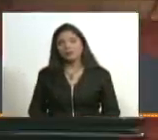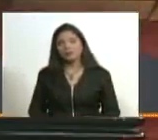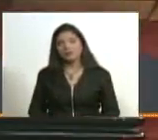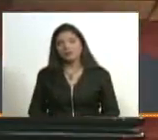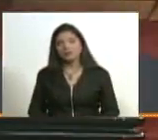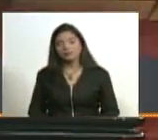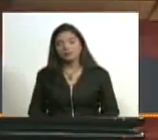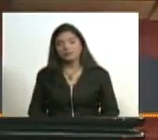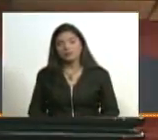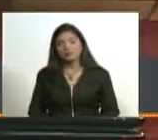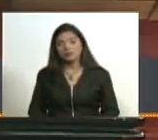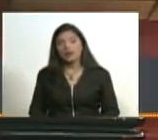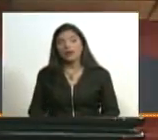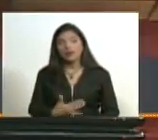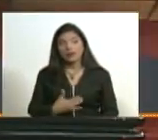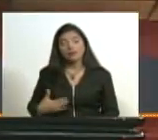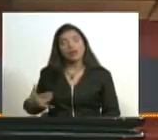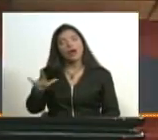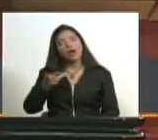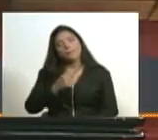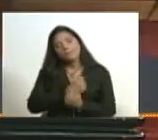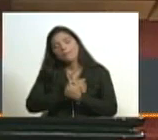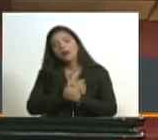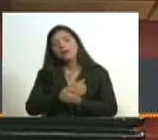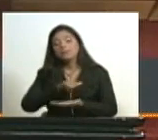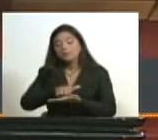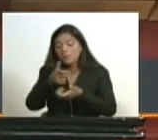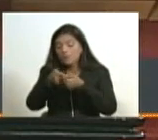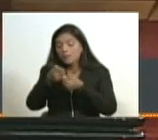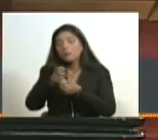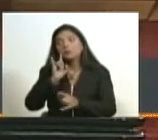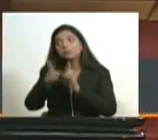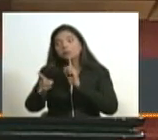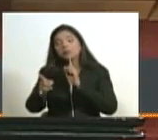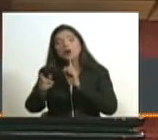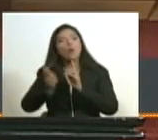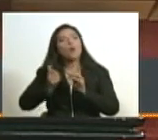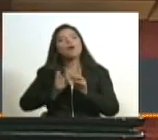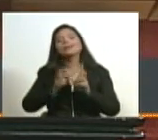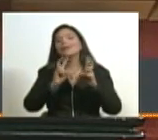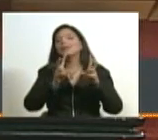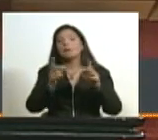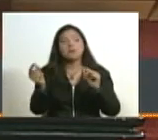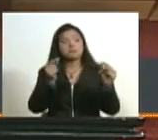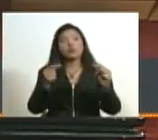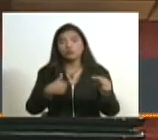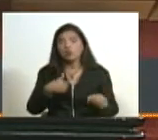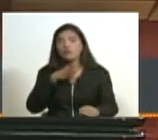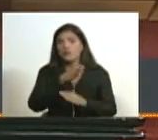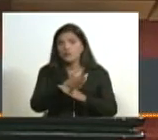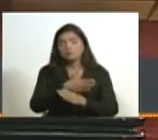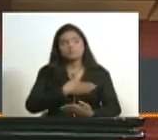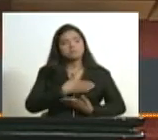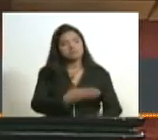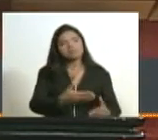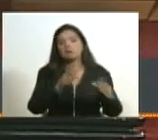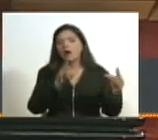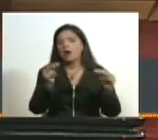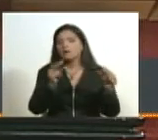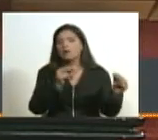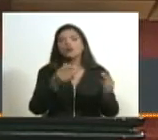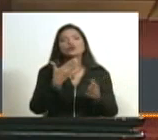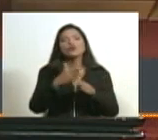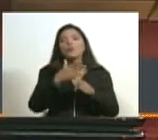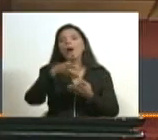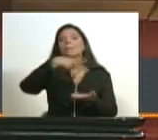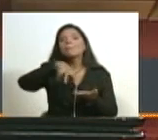y quisiera llamar a este país y agarrar el teléfono y me dijera, vamos a hablar del tema que le dé la gana, yo me iría a hablar con él, así sea en la Plaza